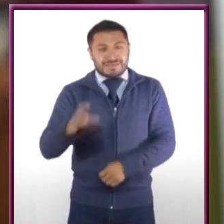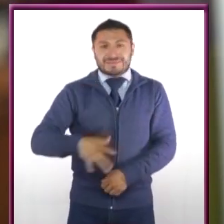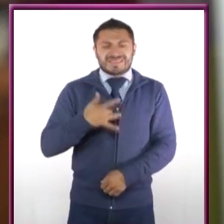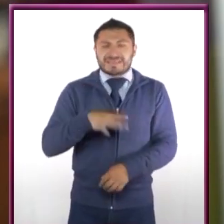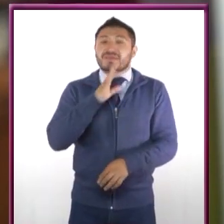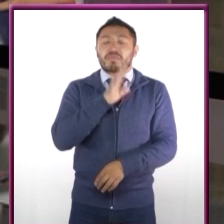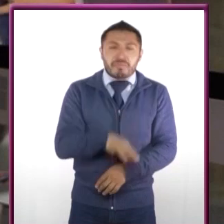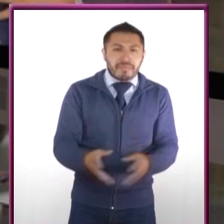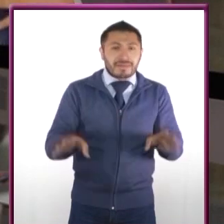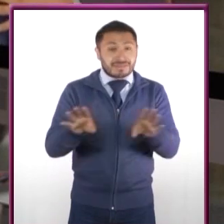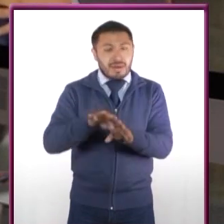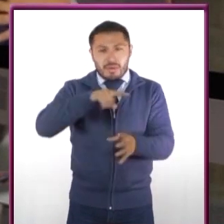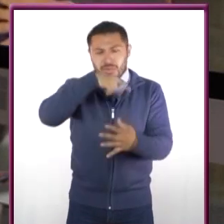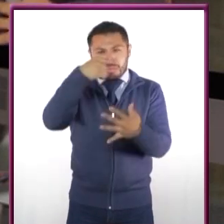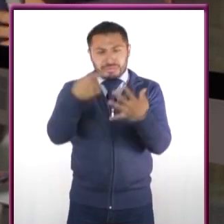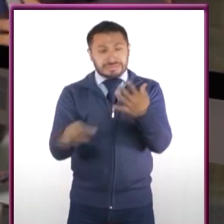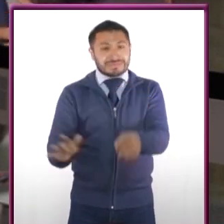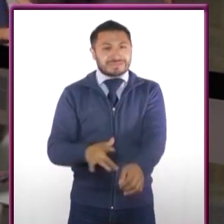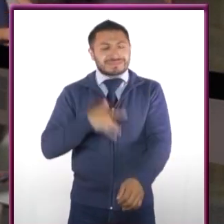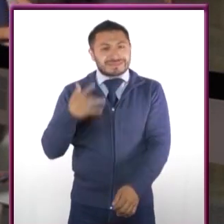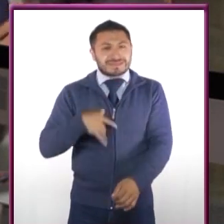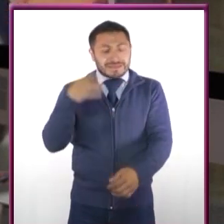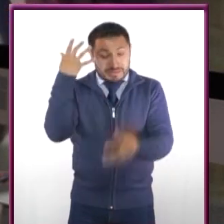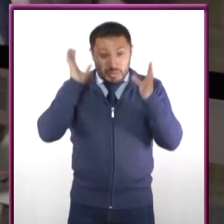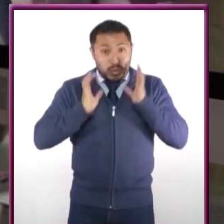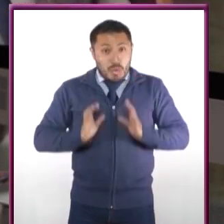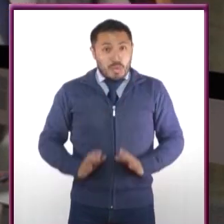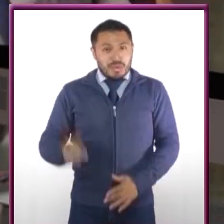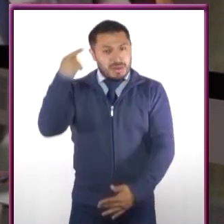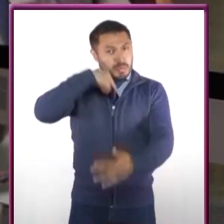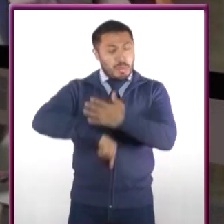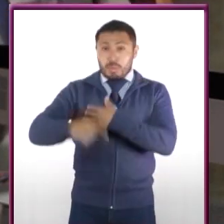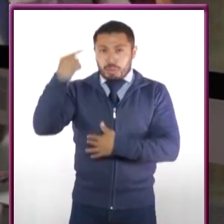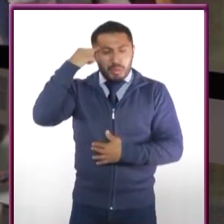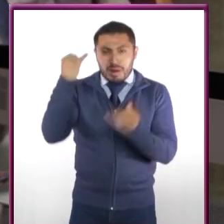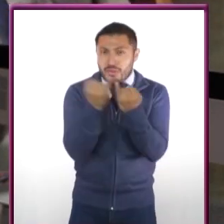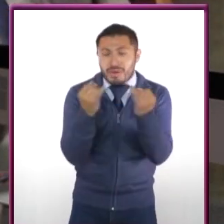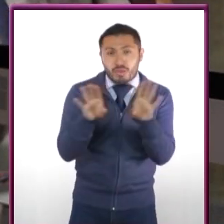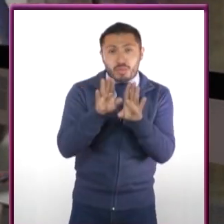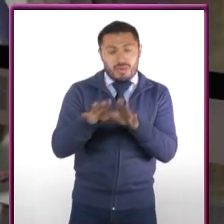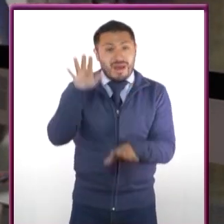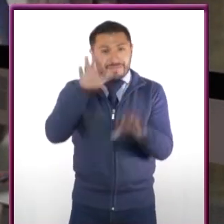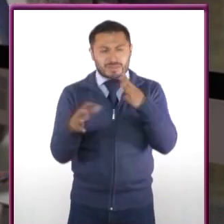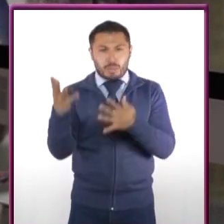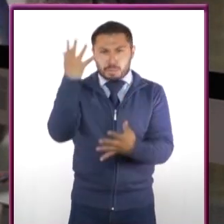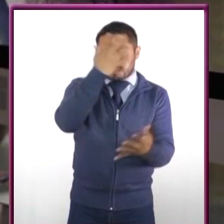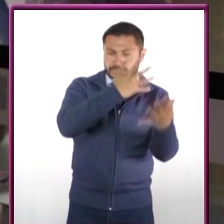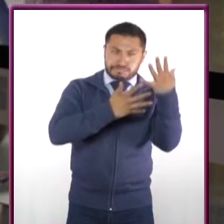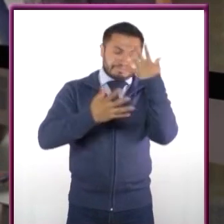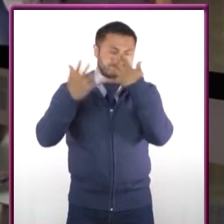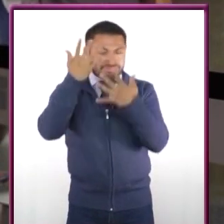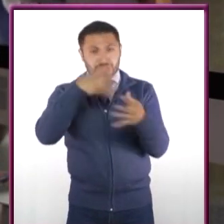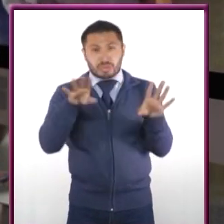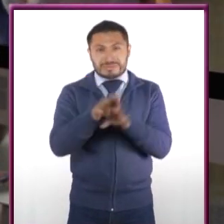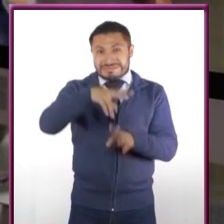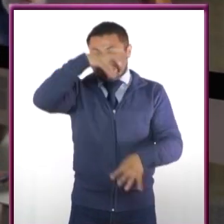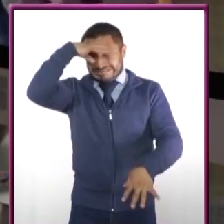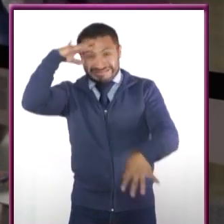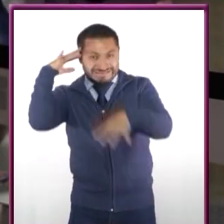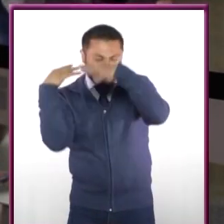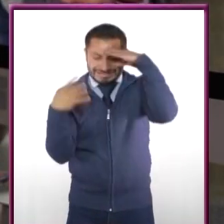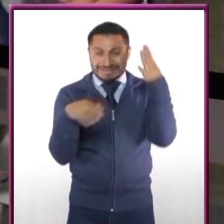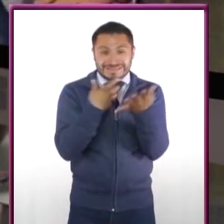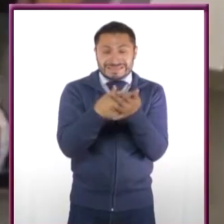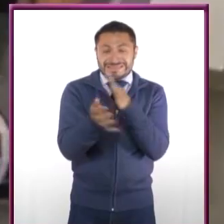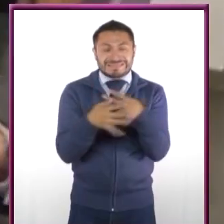esas sensaciones físicas que tenemos, algunos de repente como que nos mareamos, otros se ponen a sudar, les sudan